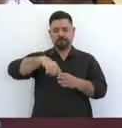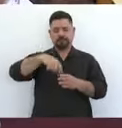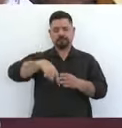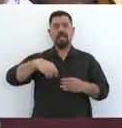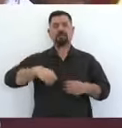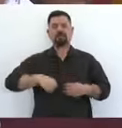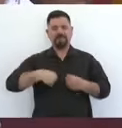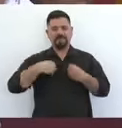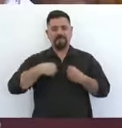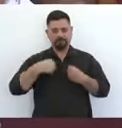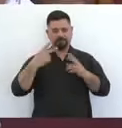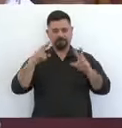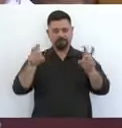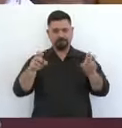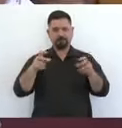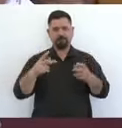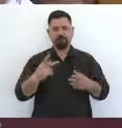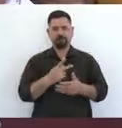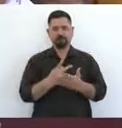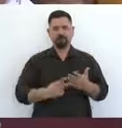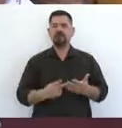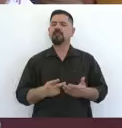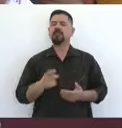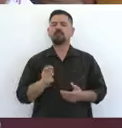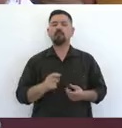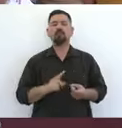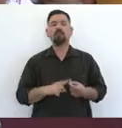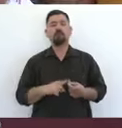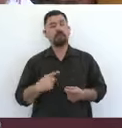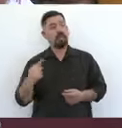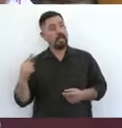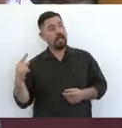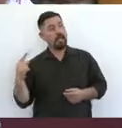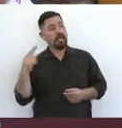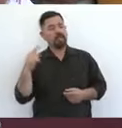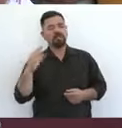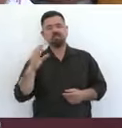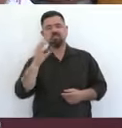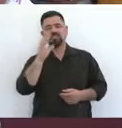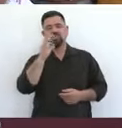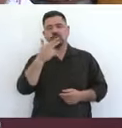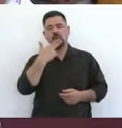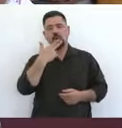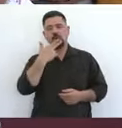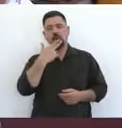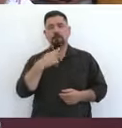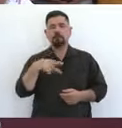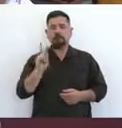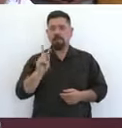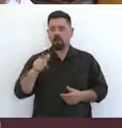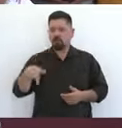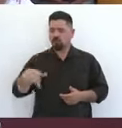se está aplicando en Chihuahua, pero no se aplicaba en Sonora.